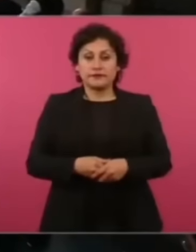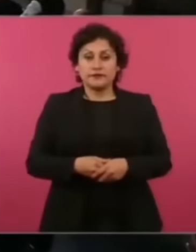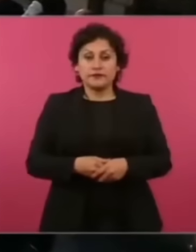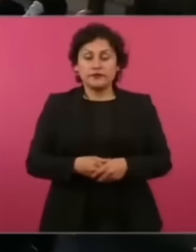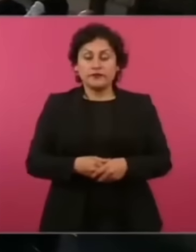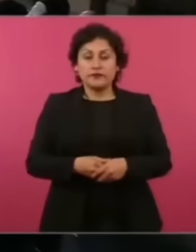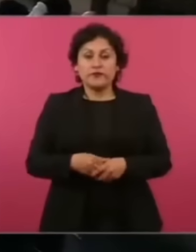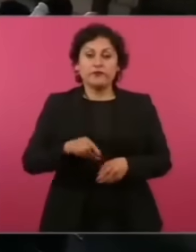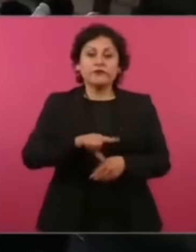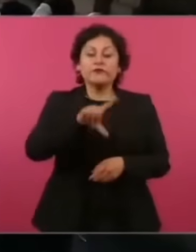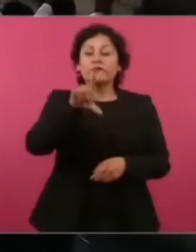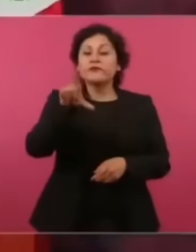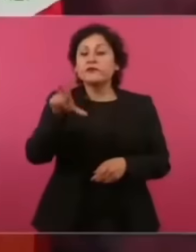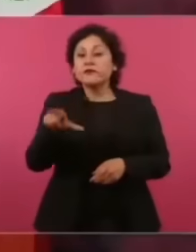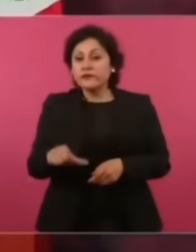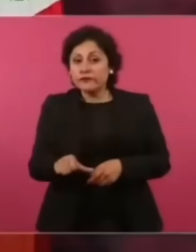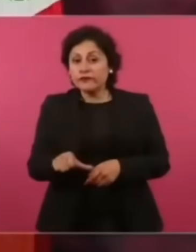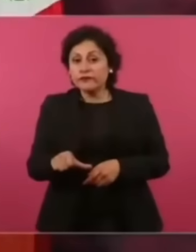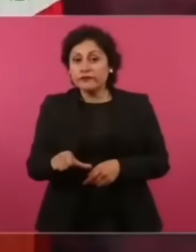Y luego dijo,